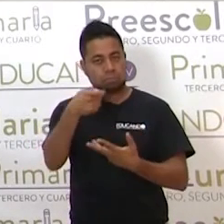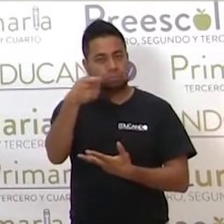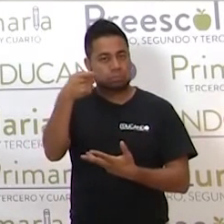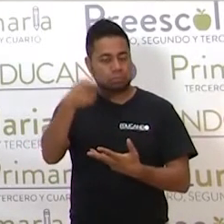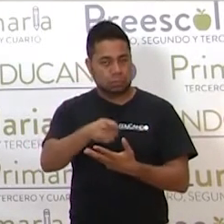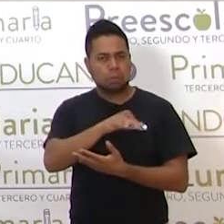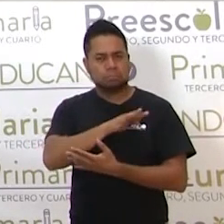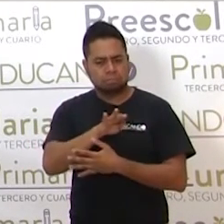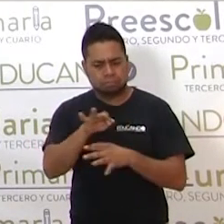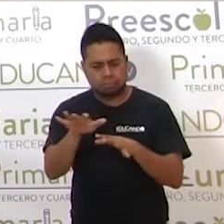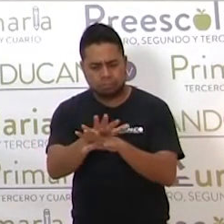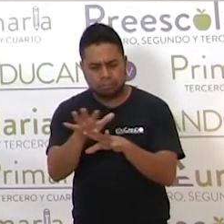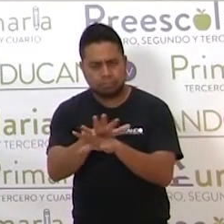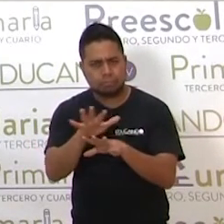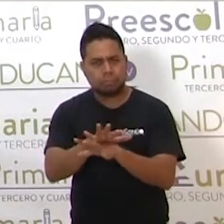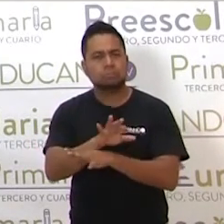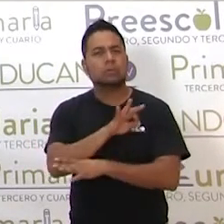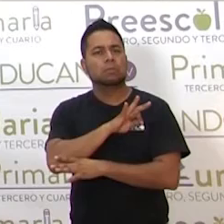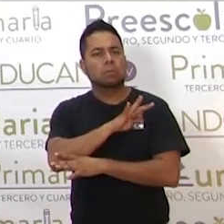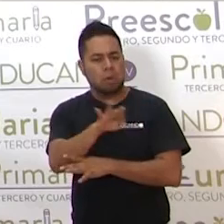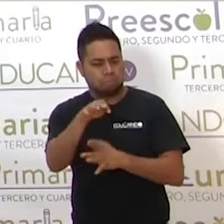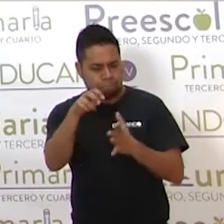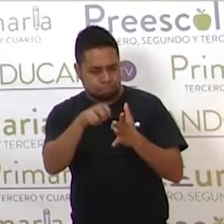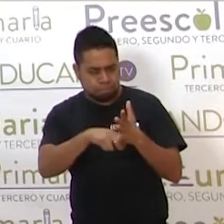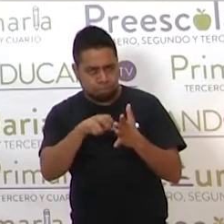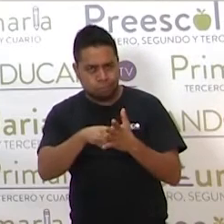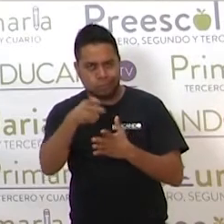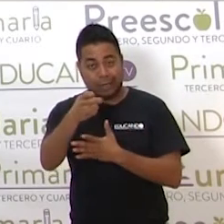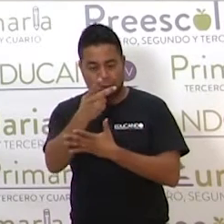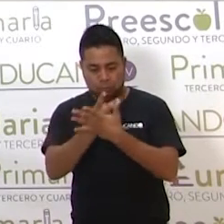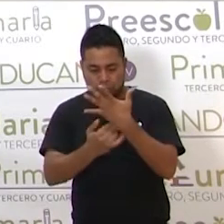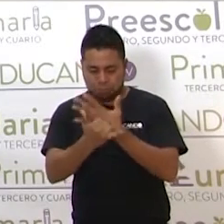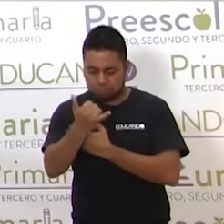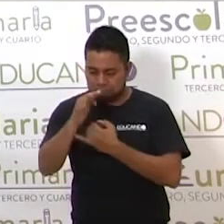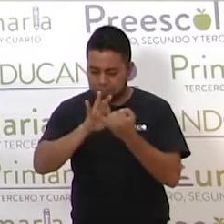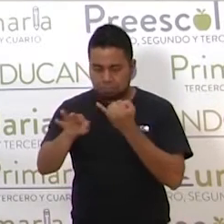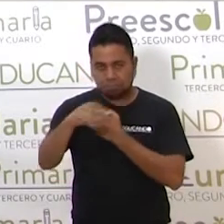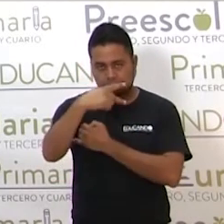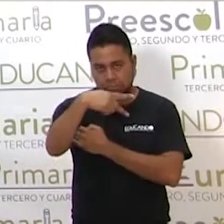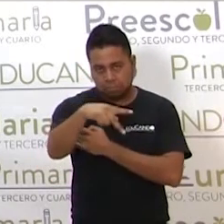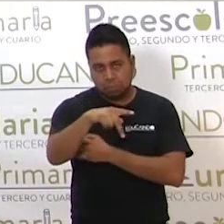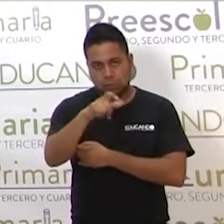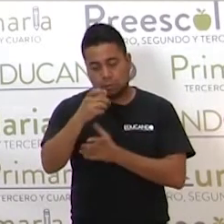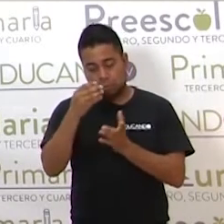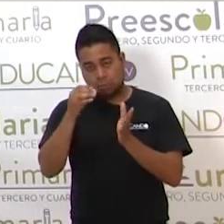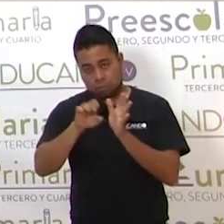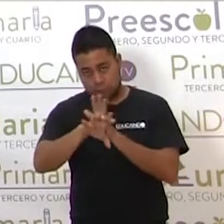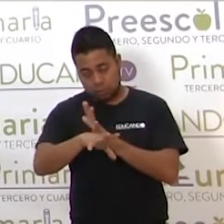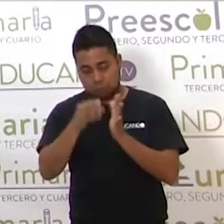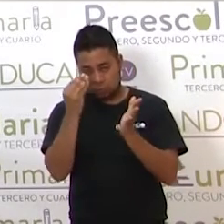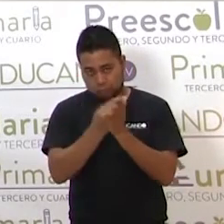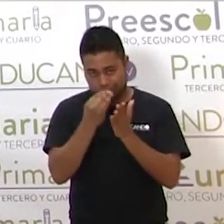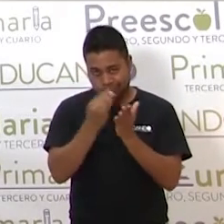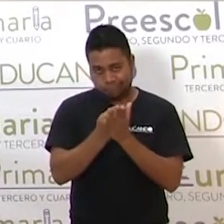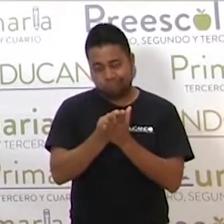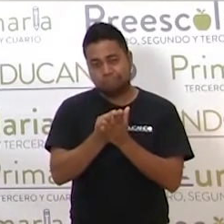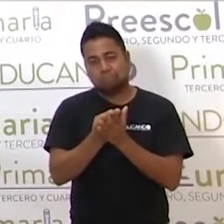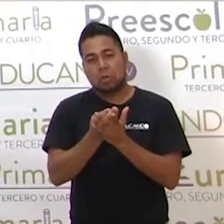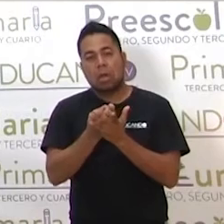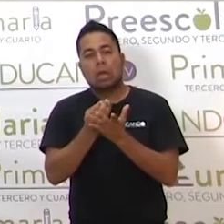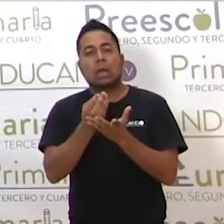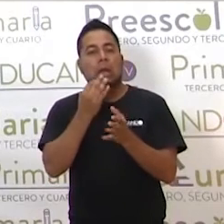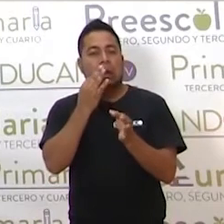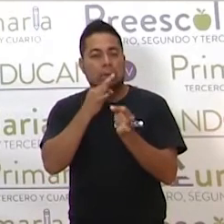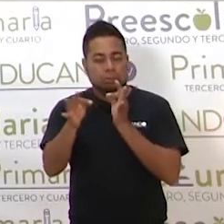ser modificados, que de eso se trata su proyecto final. Al final de esta sesión, yo espero,